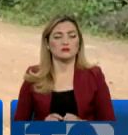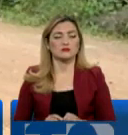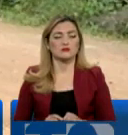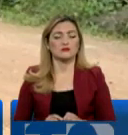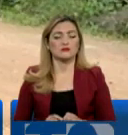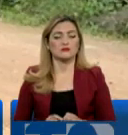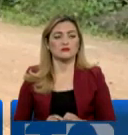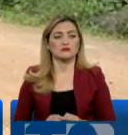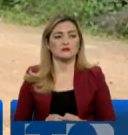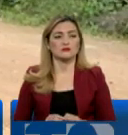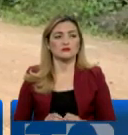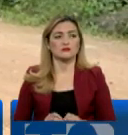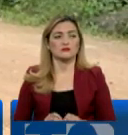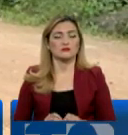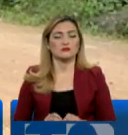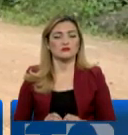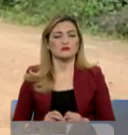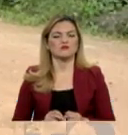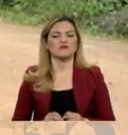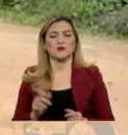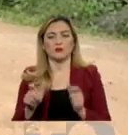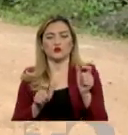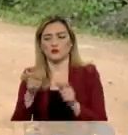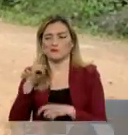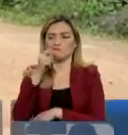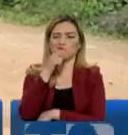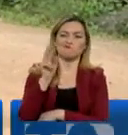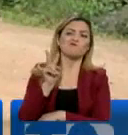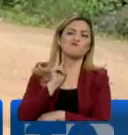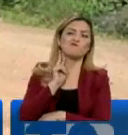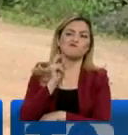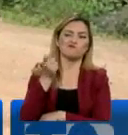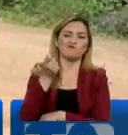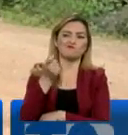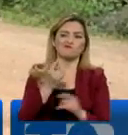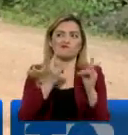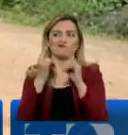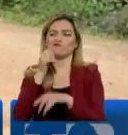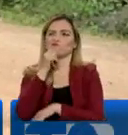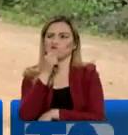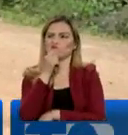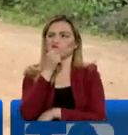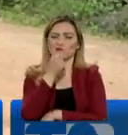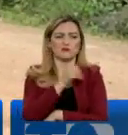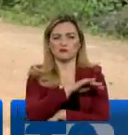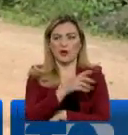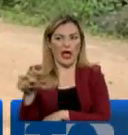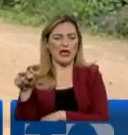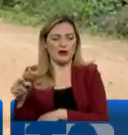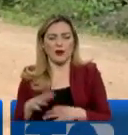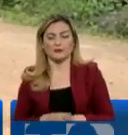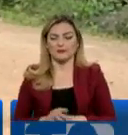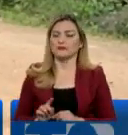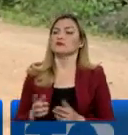dedicaban a buscar víctimas que tuvieran un nivel económico elevado, que estas víctimas de igual manera guardaran